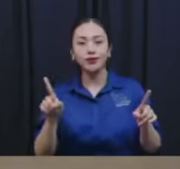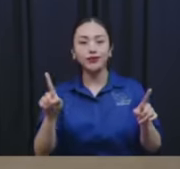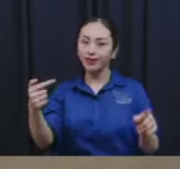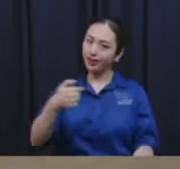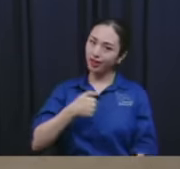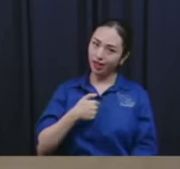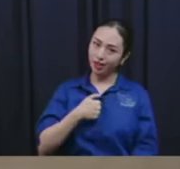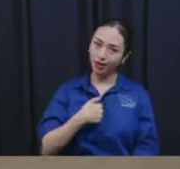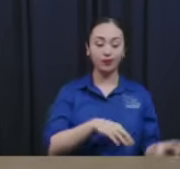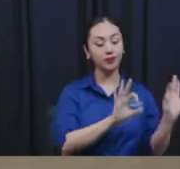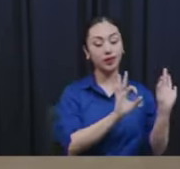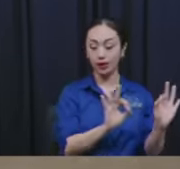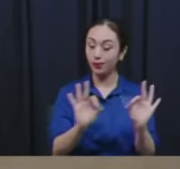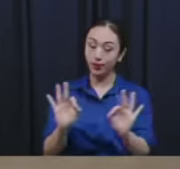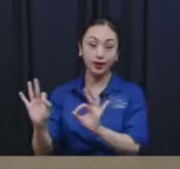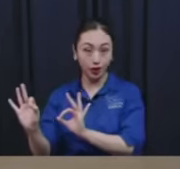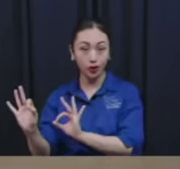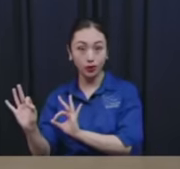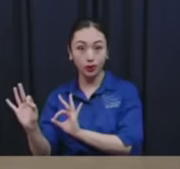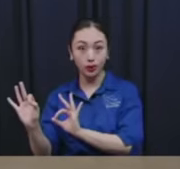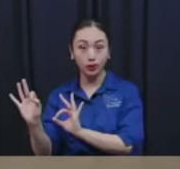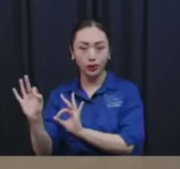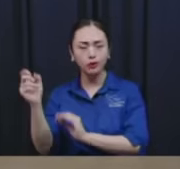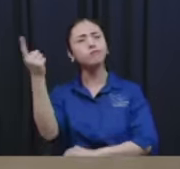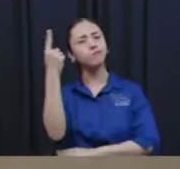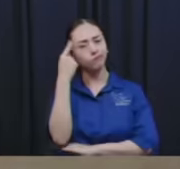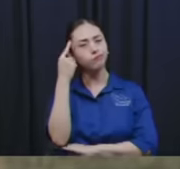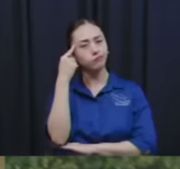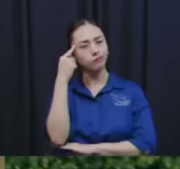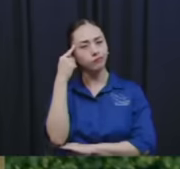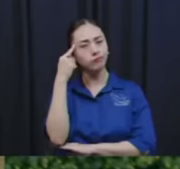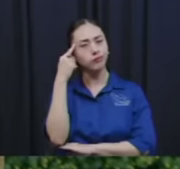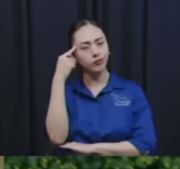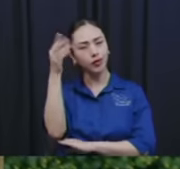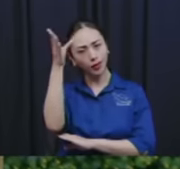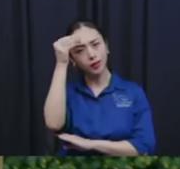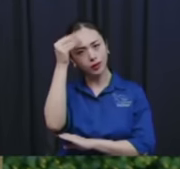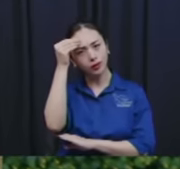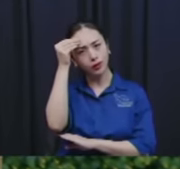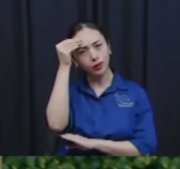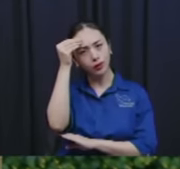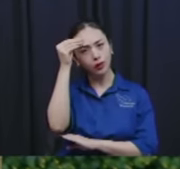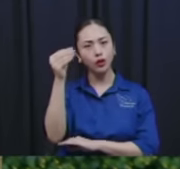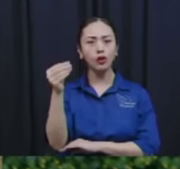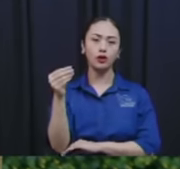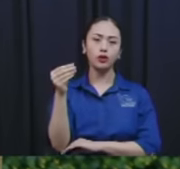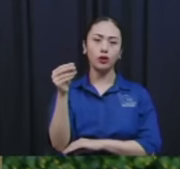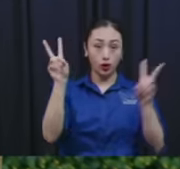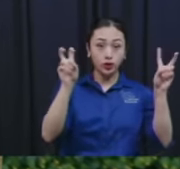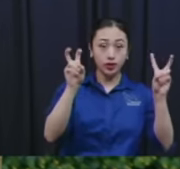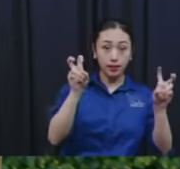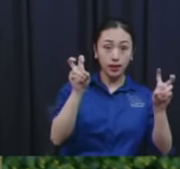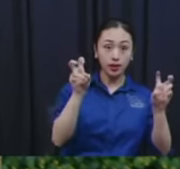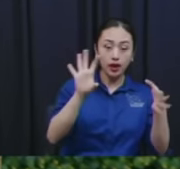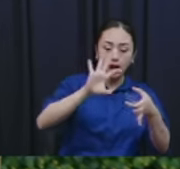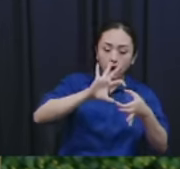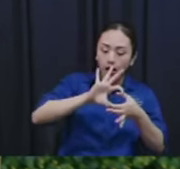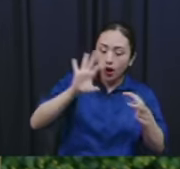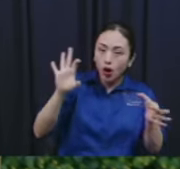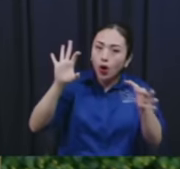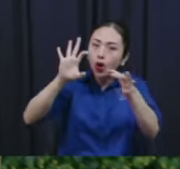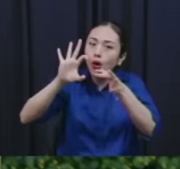privilegio de predicar me voy dando cuenta cómo confluyen todas estas cosas y se va Armando una especie de rompecabez